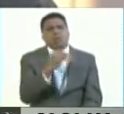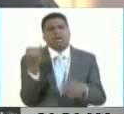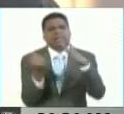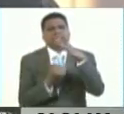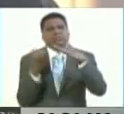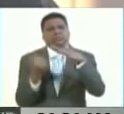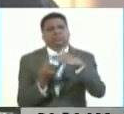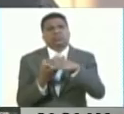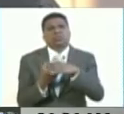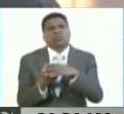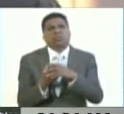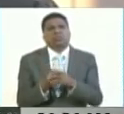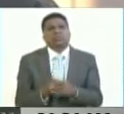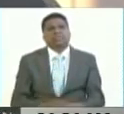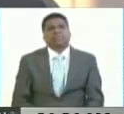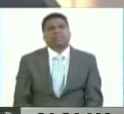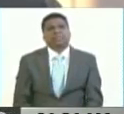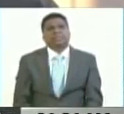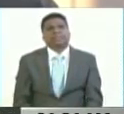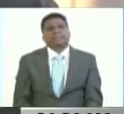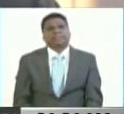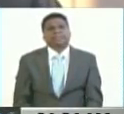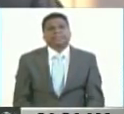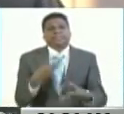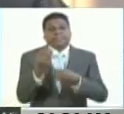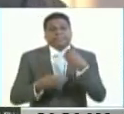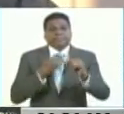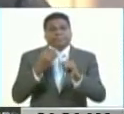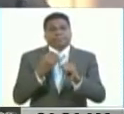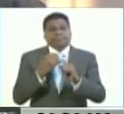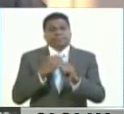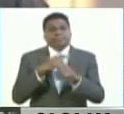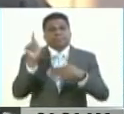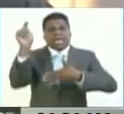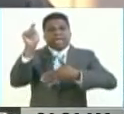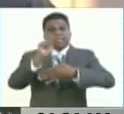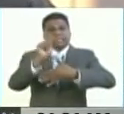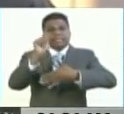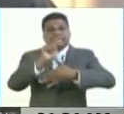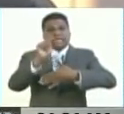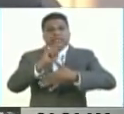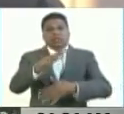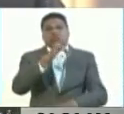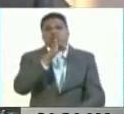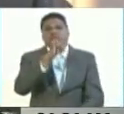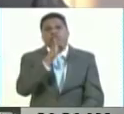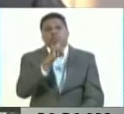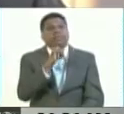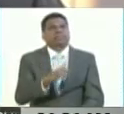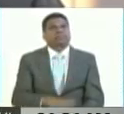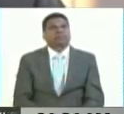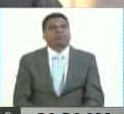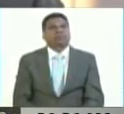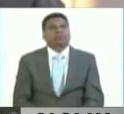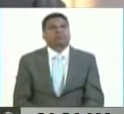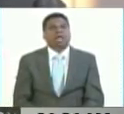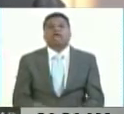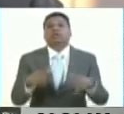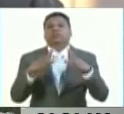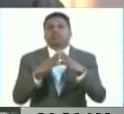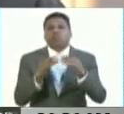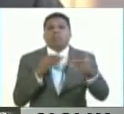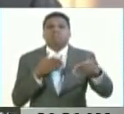que mantenía el portal de Telesur, porque Telesur era quien estaba reportando justamente todo ese tipo de tráfico. Y bueno, uh-huh. Realmente los ataques